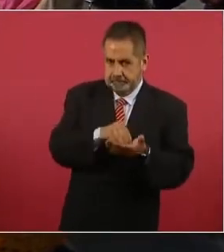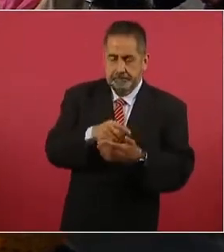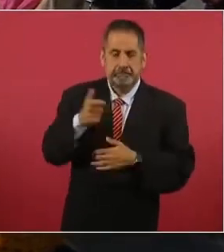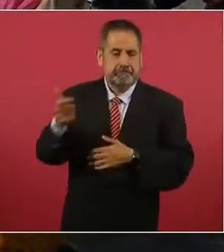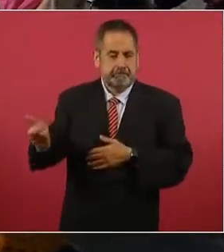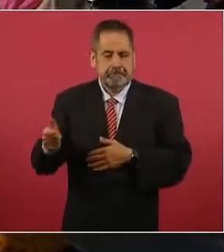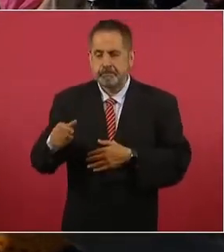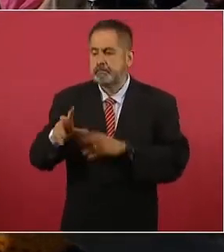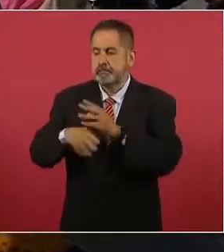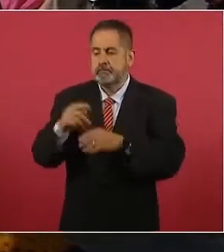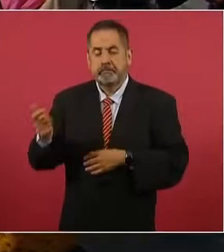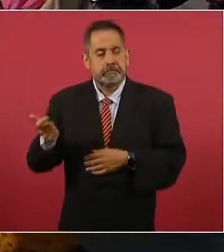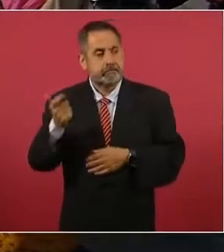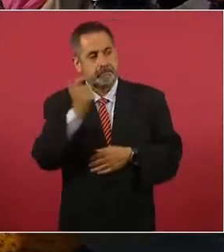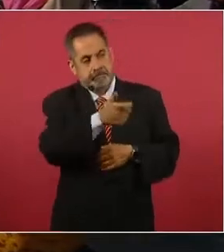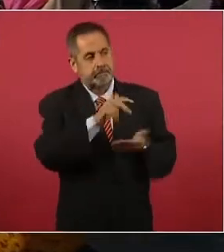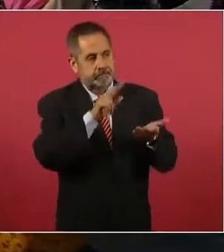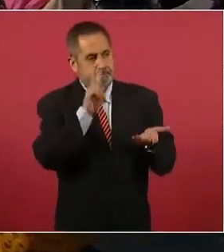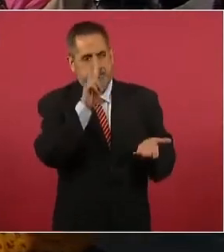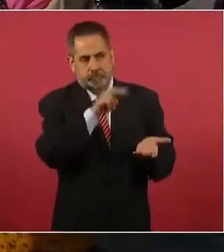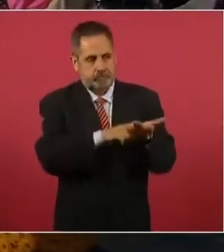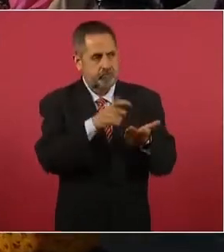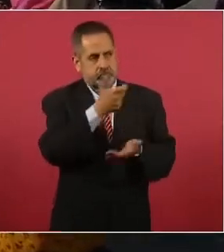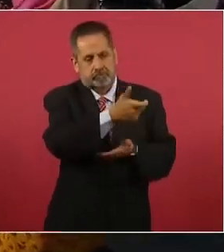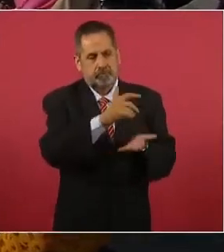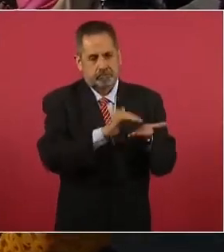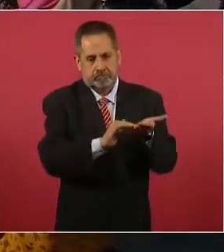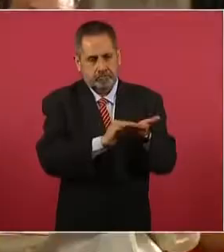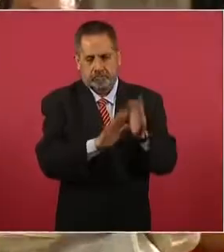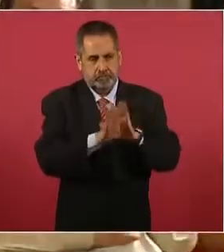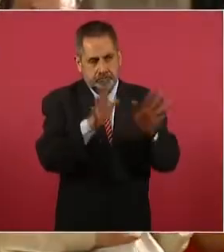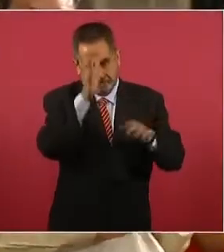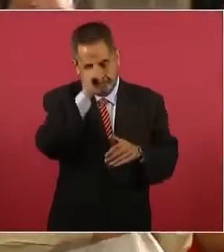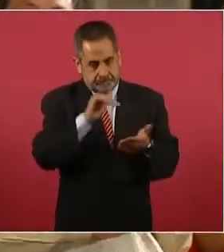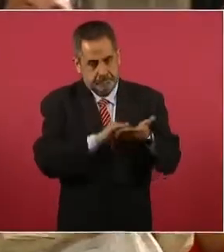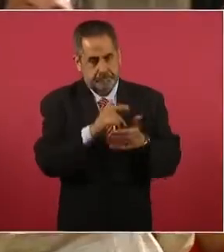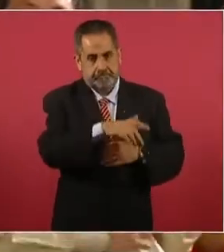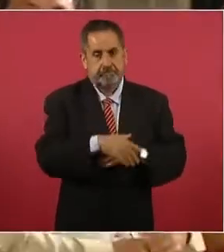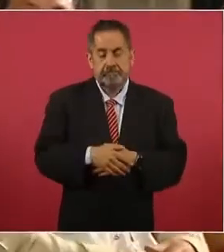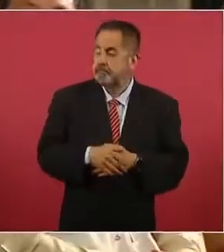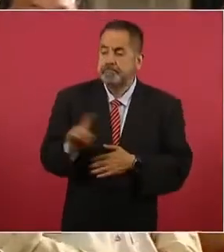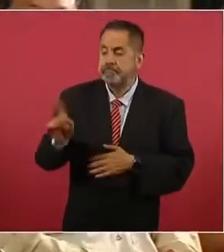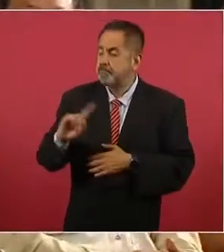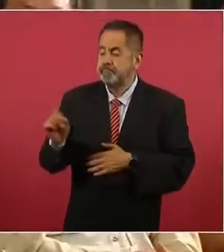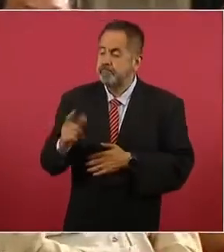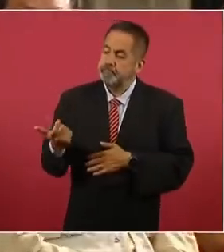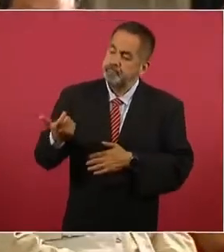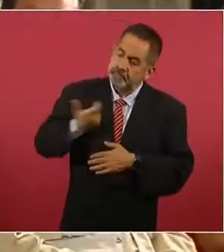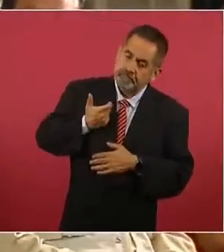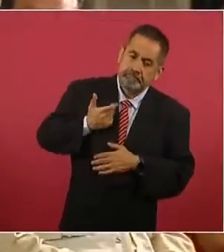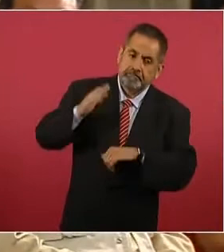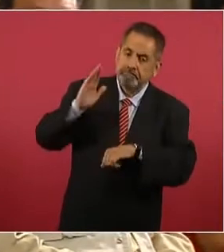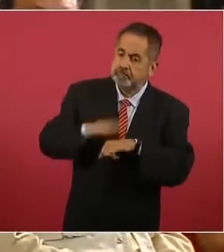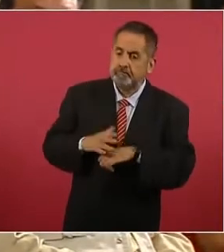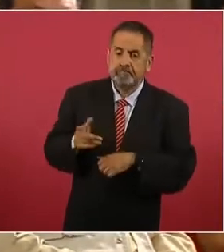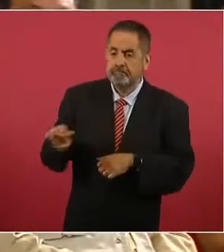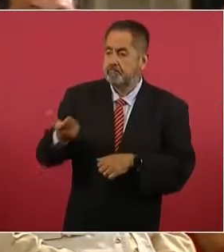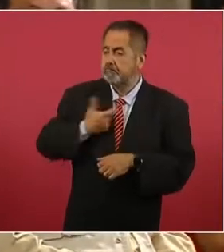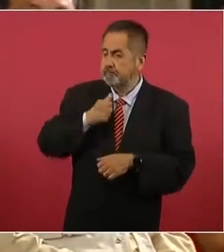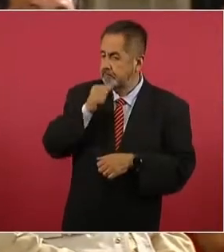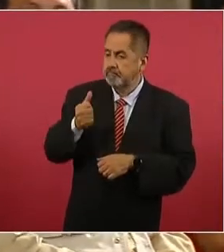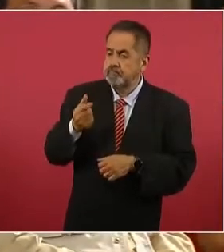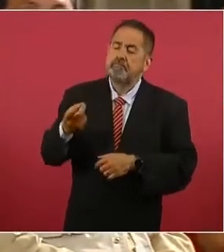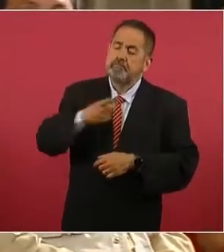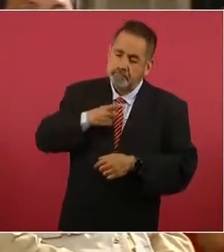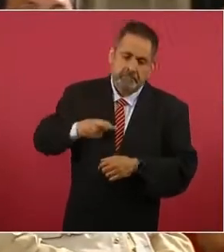paga uno los 2,000 pesos antes del tiempo pactado, y les dice, no me has pagado la deuda, me tienes